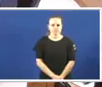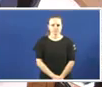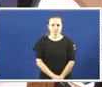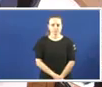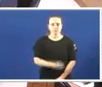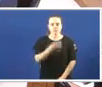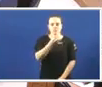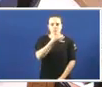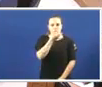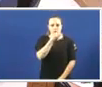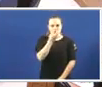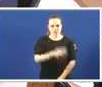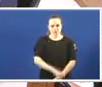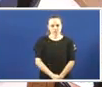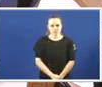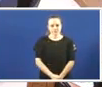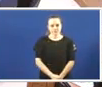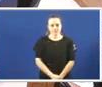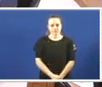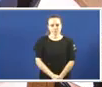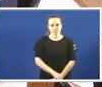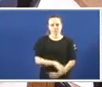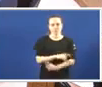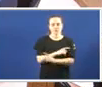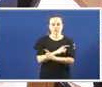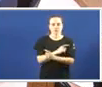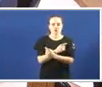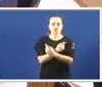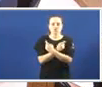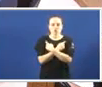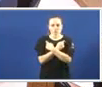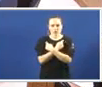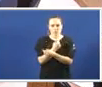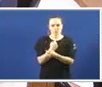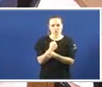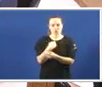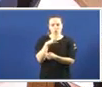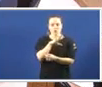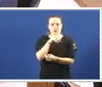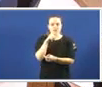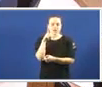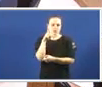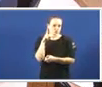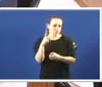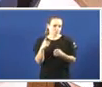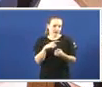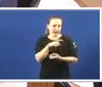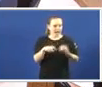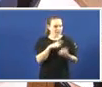Boa tarde. Hoxe 20 de novembro e eu, dende fai 41 anos, é un día que me levanto feliz pola mañá.